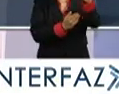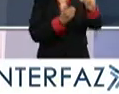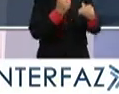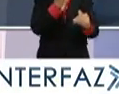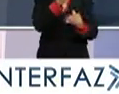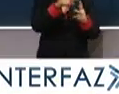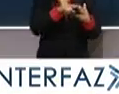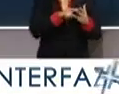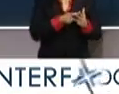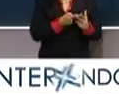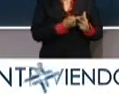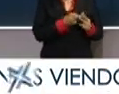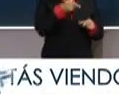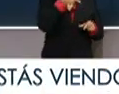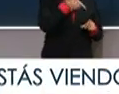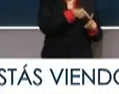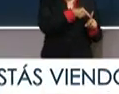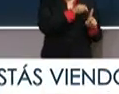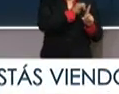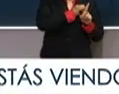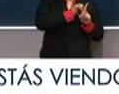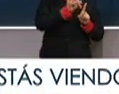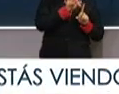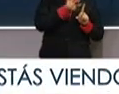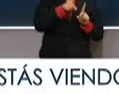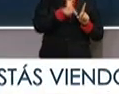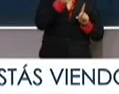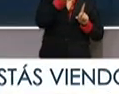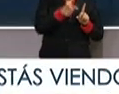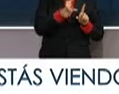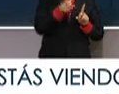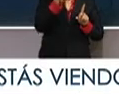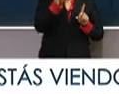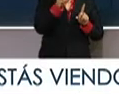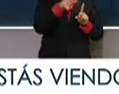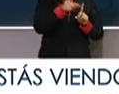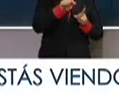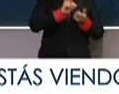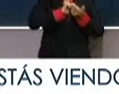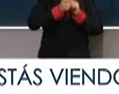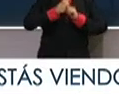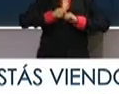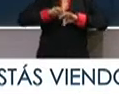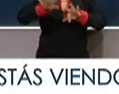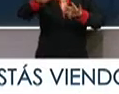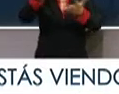que inicia con información, pero genera